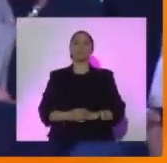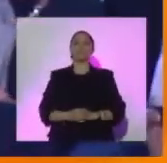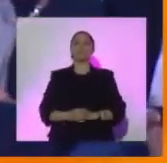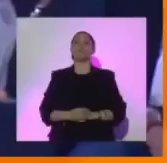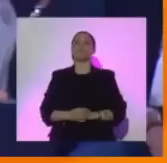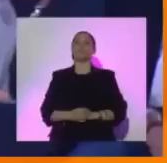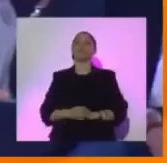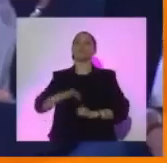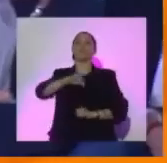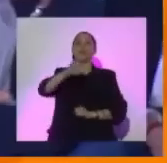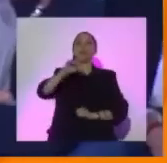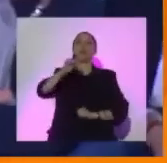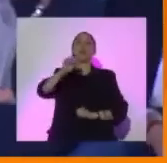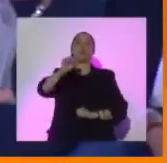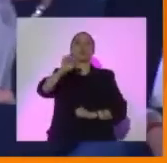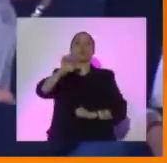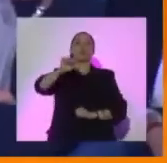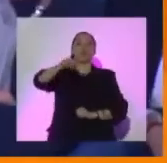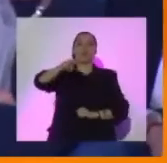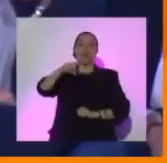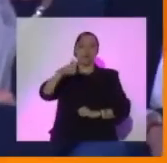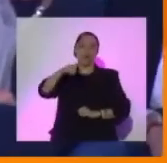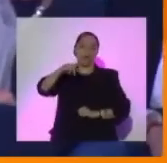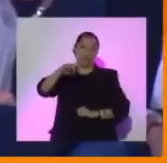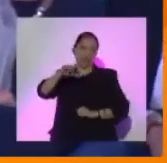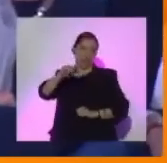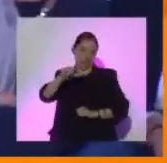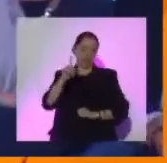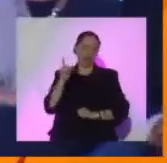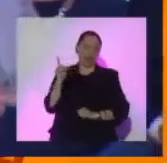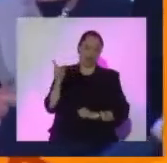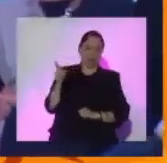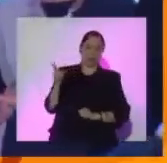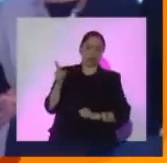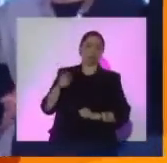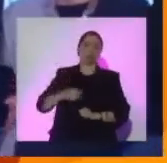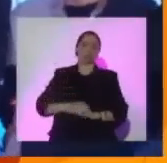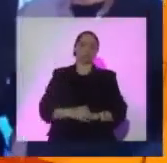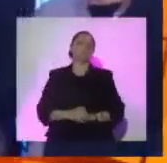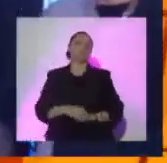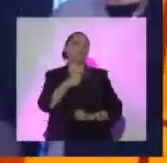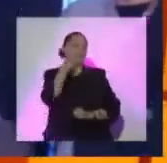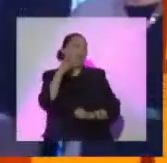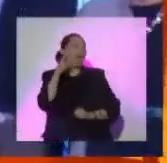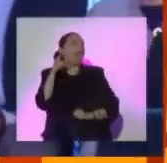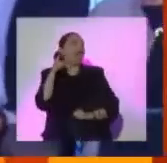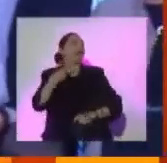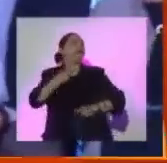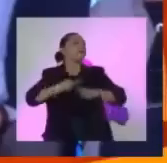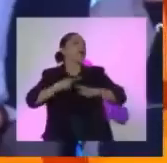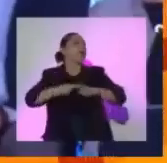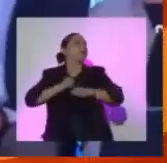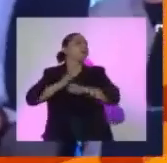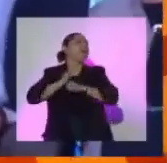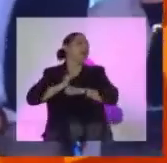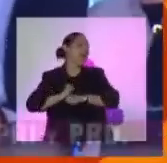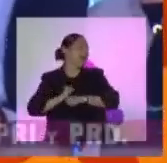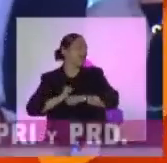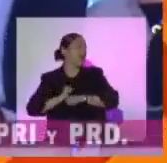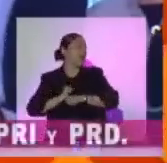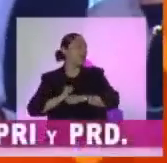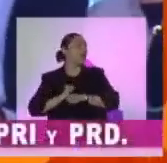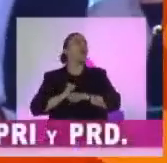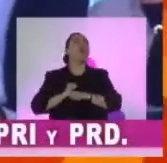atrás en el caso de Sochi Los vemos que los toman un paso al frente y pues está bien Yo no le llamaría eso nepotismo me preocupa que si existe un